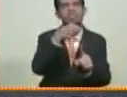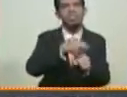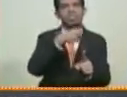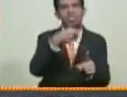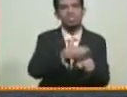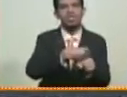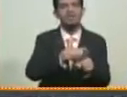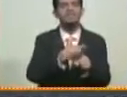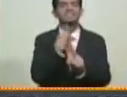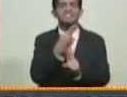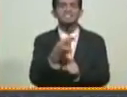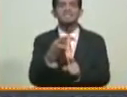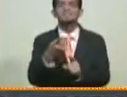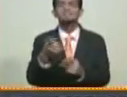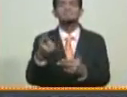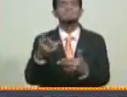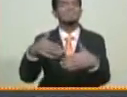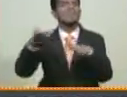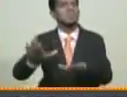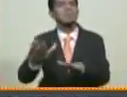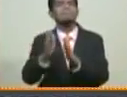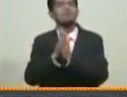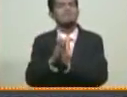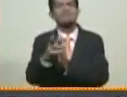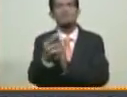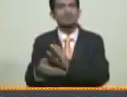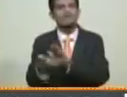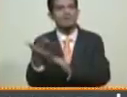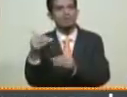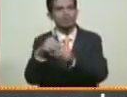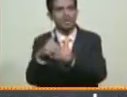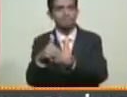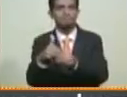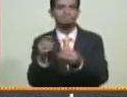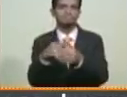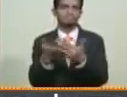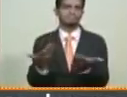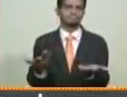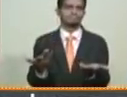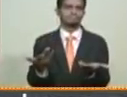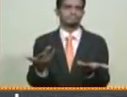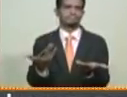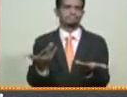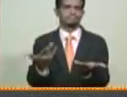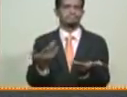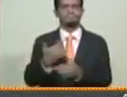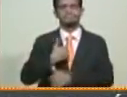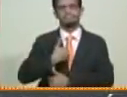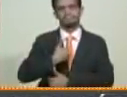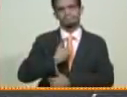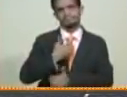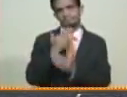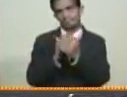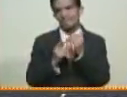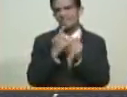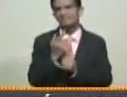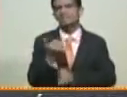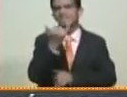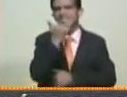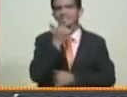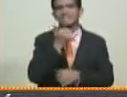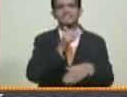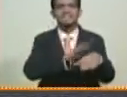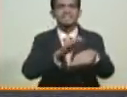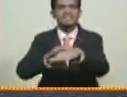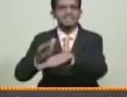la participación. En verdad, yo creo que ese concepto, humildemente puedo decirlo, es errado. Participaron 20 millones